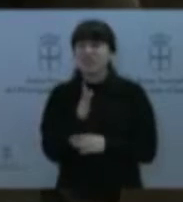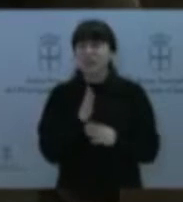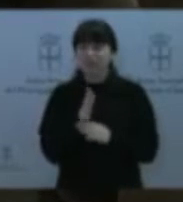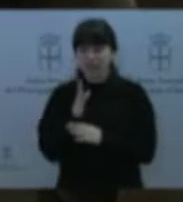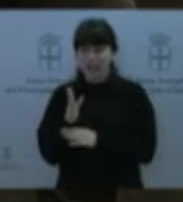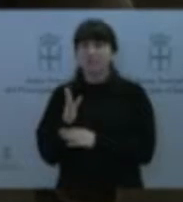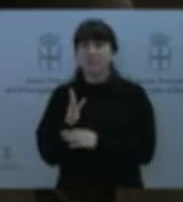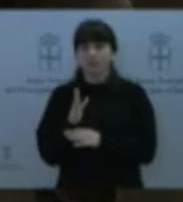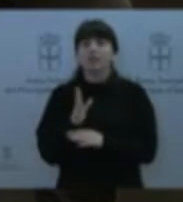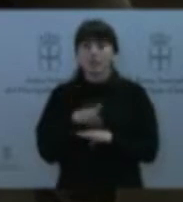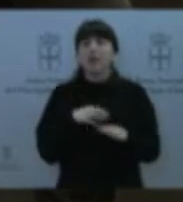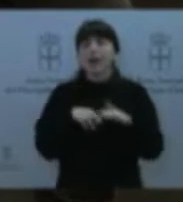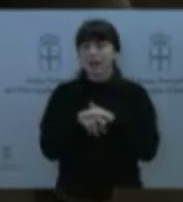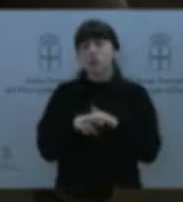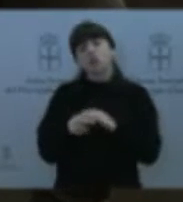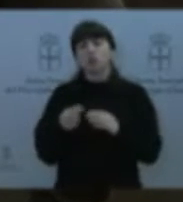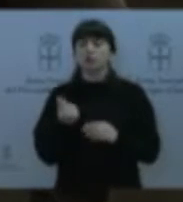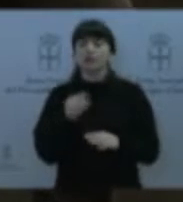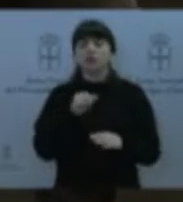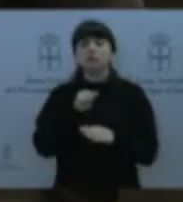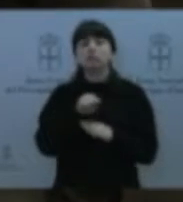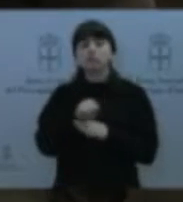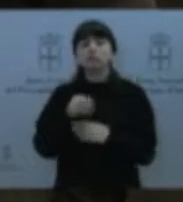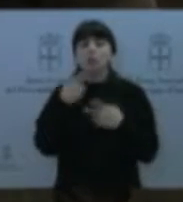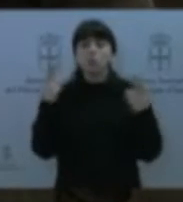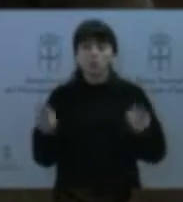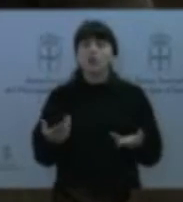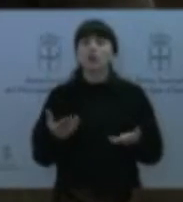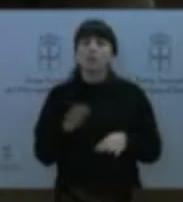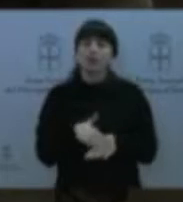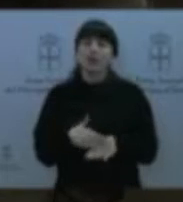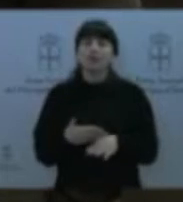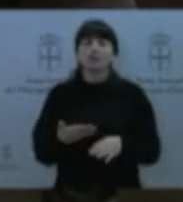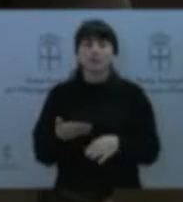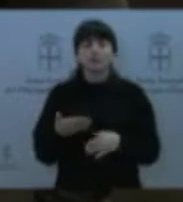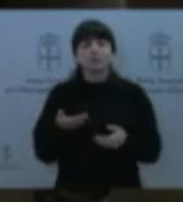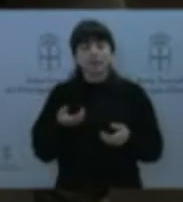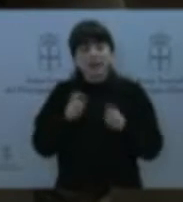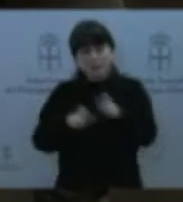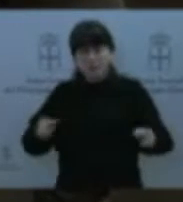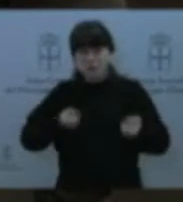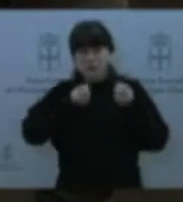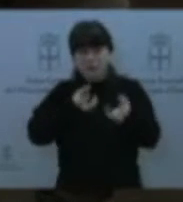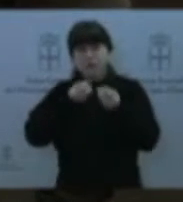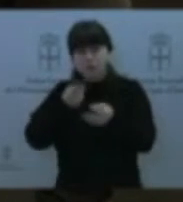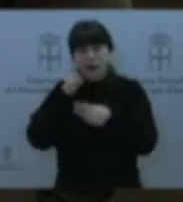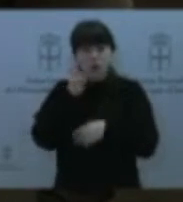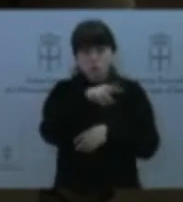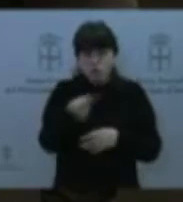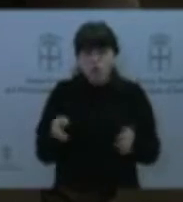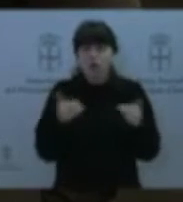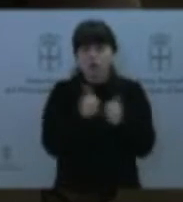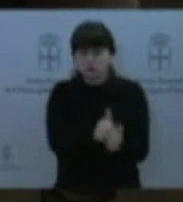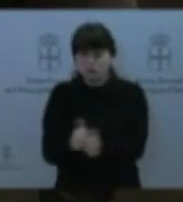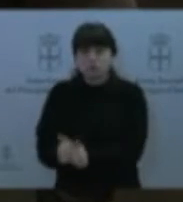gestionar recursos públicos, para informar a la ciudadanía en los museos, para asistir a los museos públicos del Principado de Asturias, que